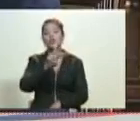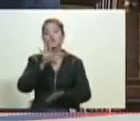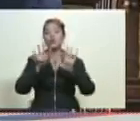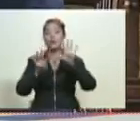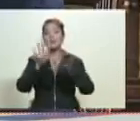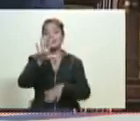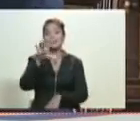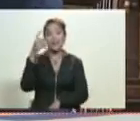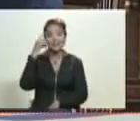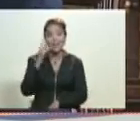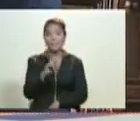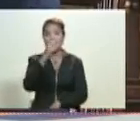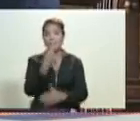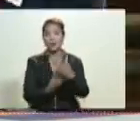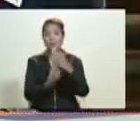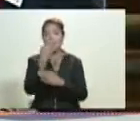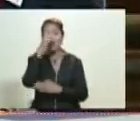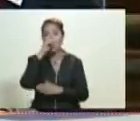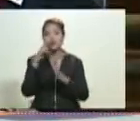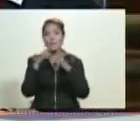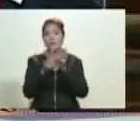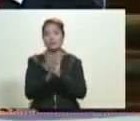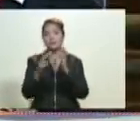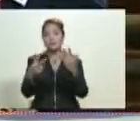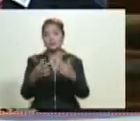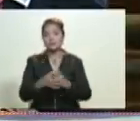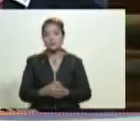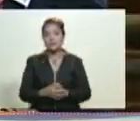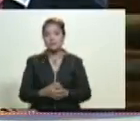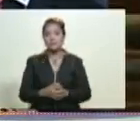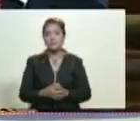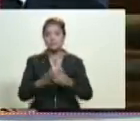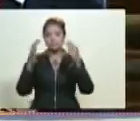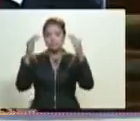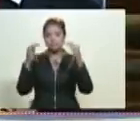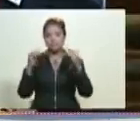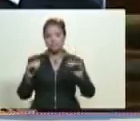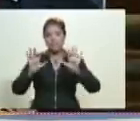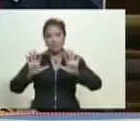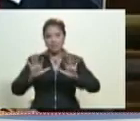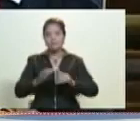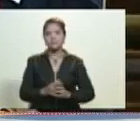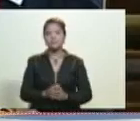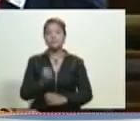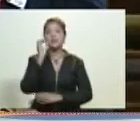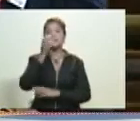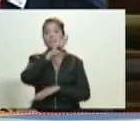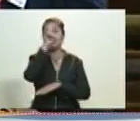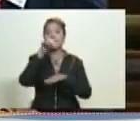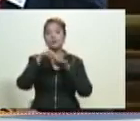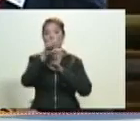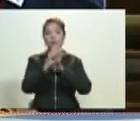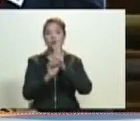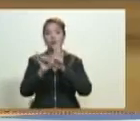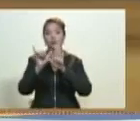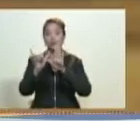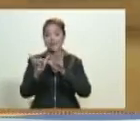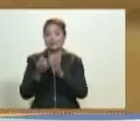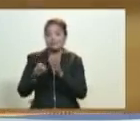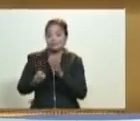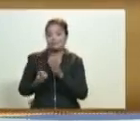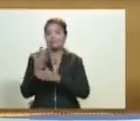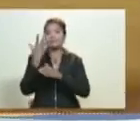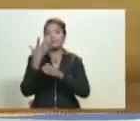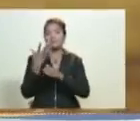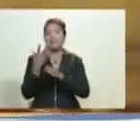de fecha 1 de mayo del 2017. Numeral décimo, la Asamblea Nacional Constituyente se instalará en